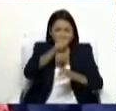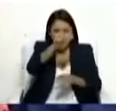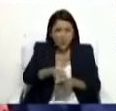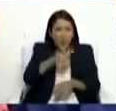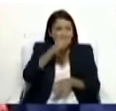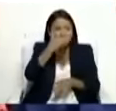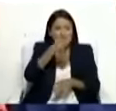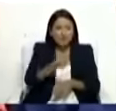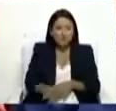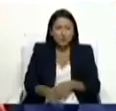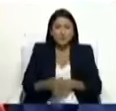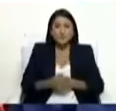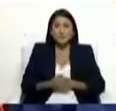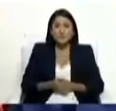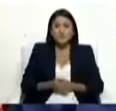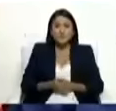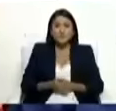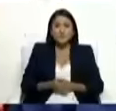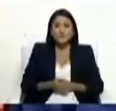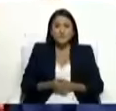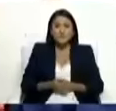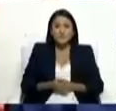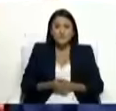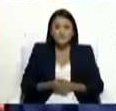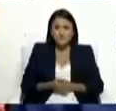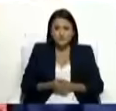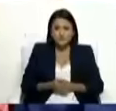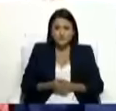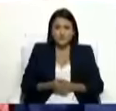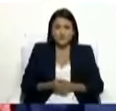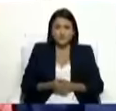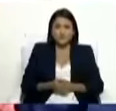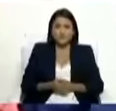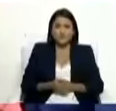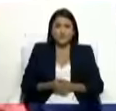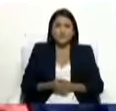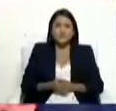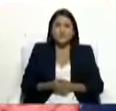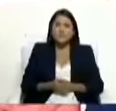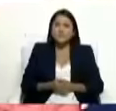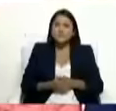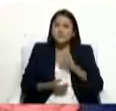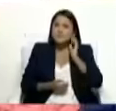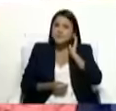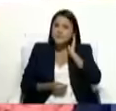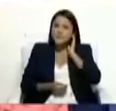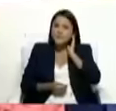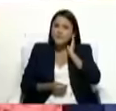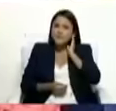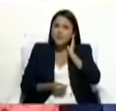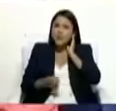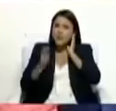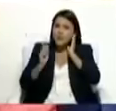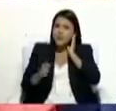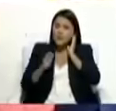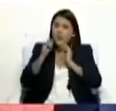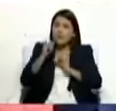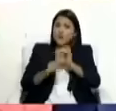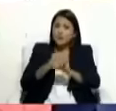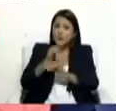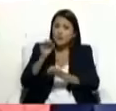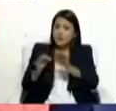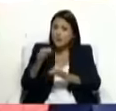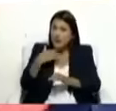basura. Algunos sectores. Diputado, nos quedó pendiente cuando vayamos caminando. Que sí podría haber alguna oportunidad en la Corte Internacional de Justicia. ¿Qué le responde a